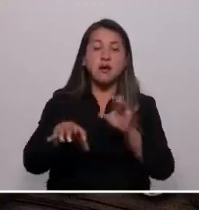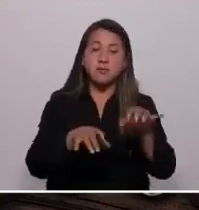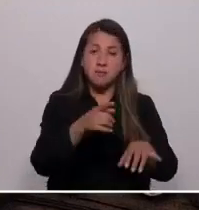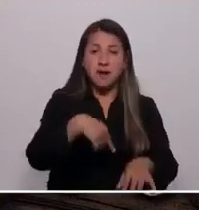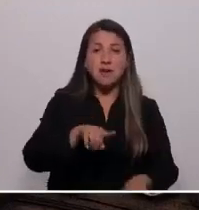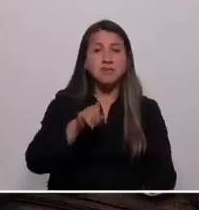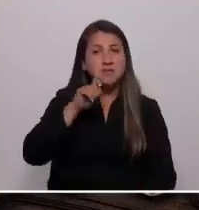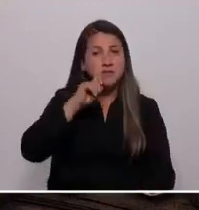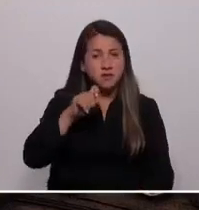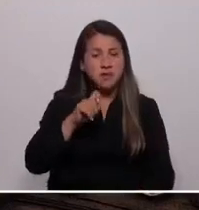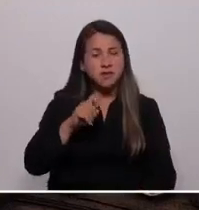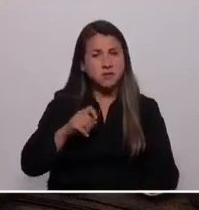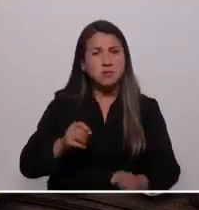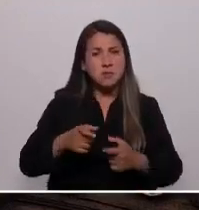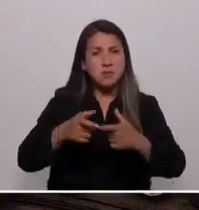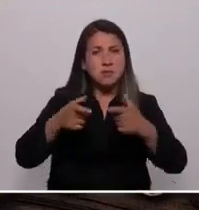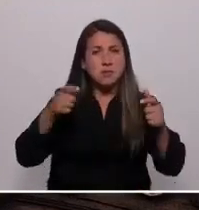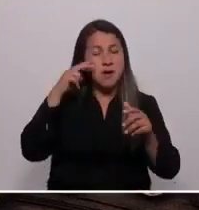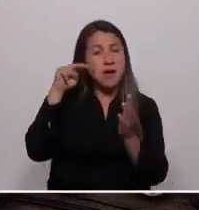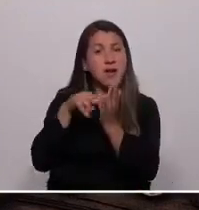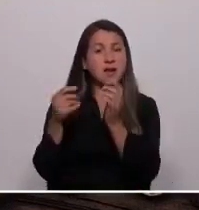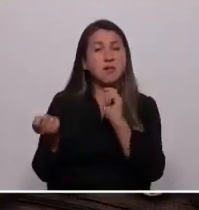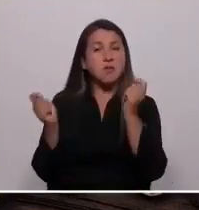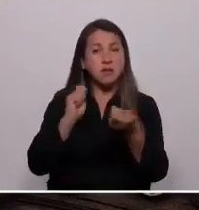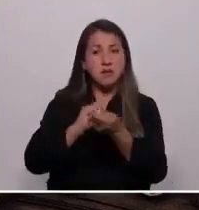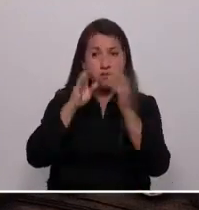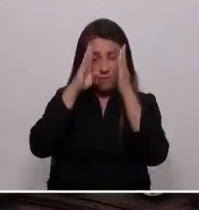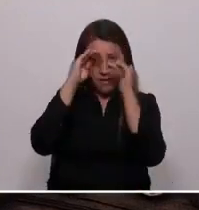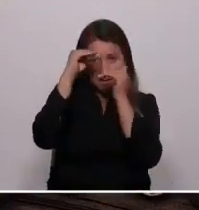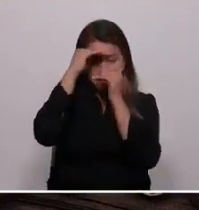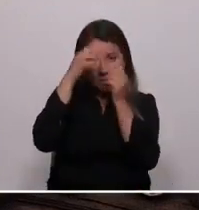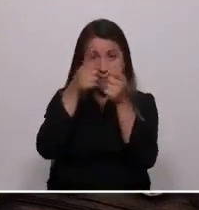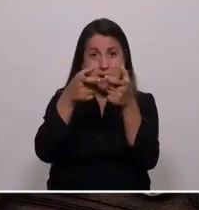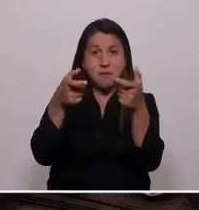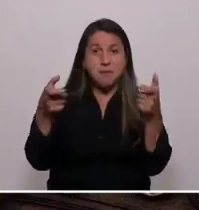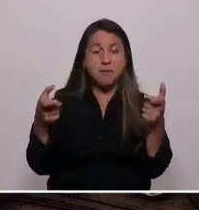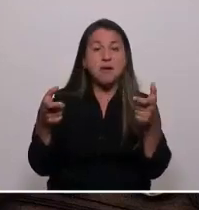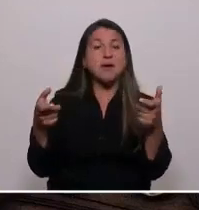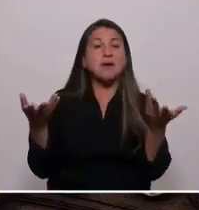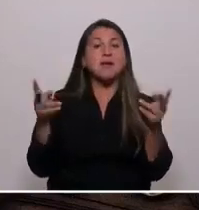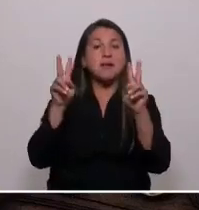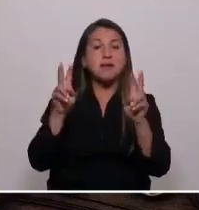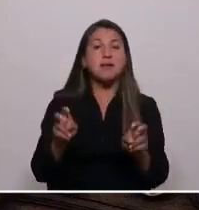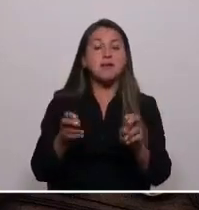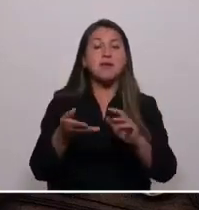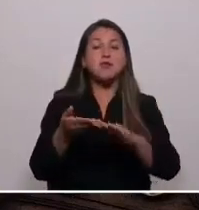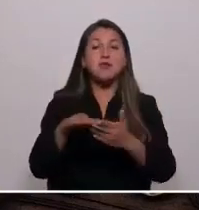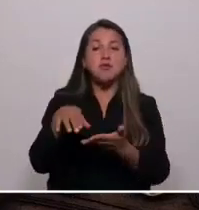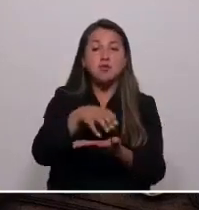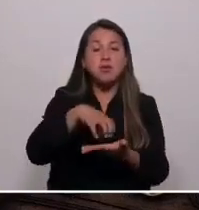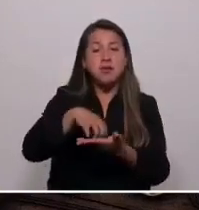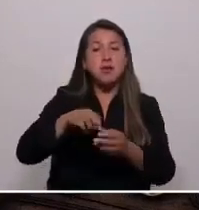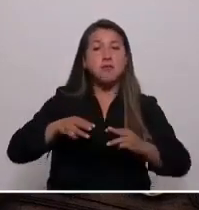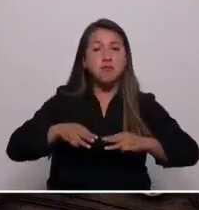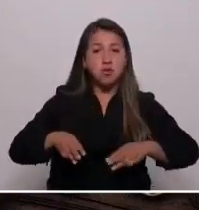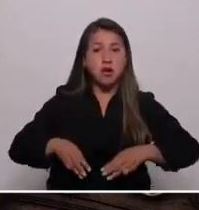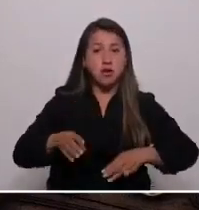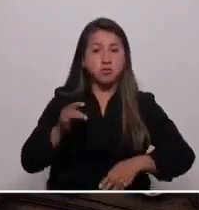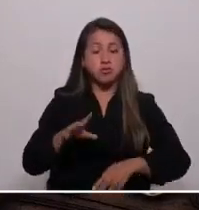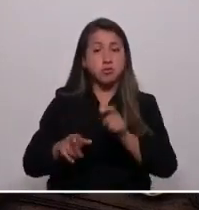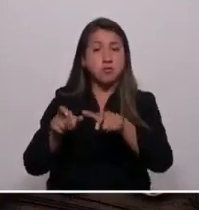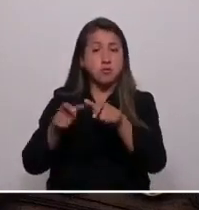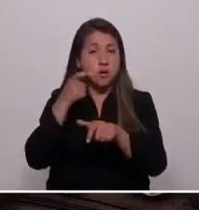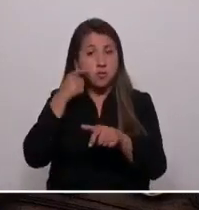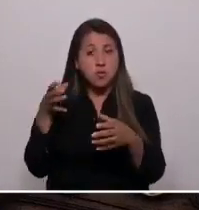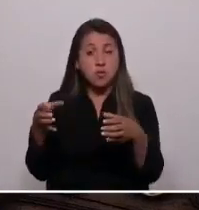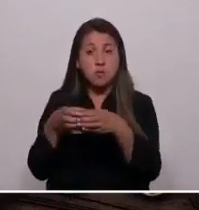de un imperioso y creciente anhelo por un cambio de para que amplíe el campo de la comunidad moral donde ya no solo se ubican todas las personas humanas